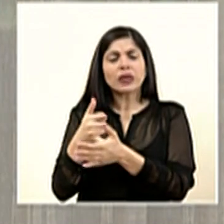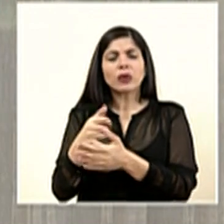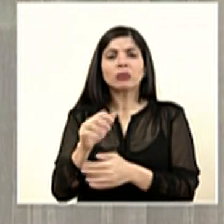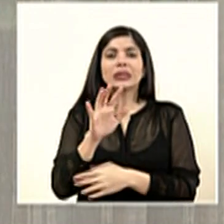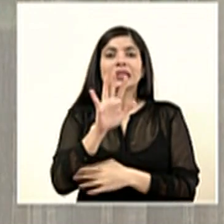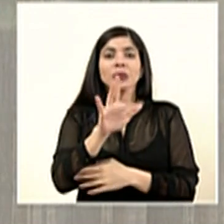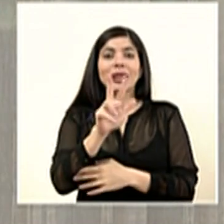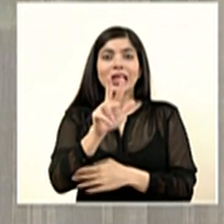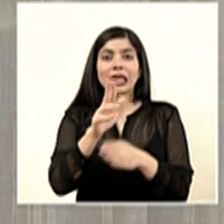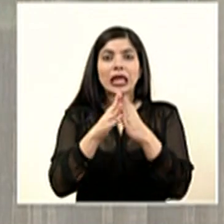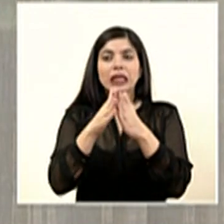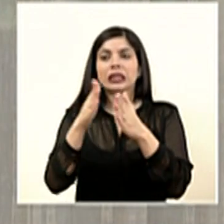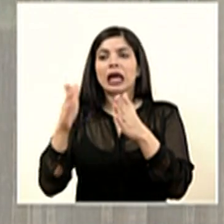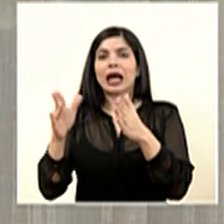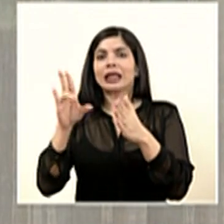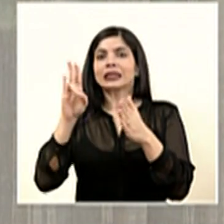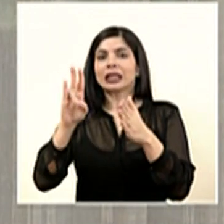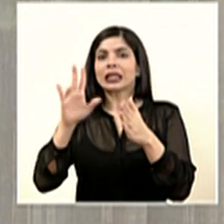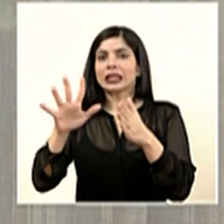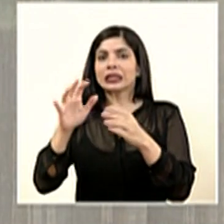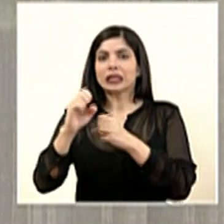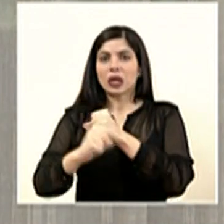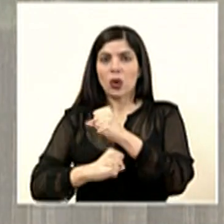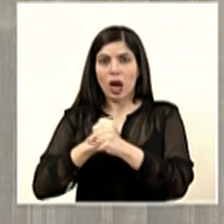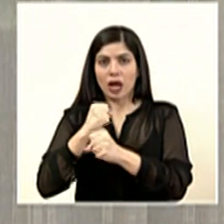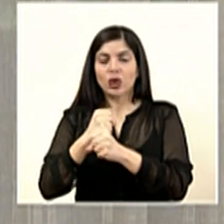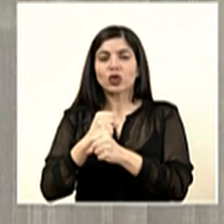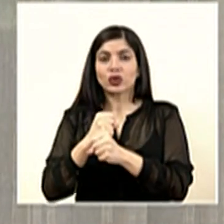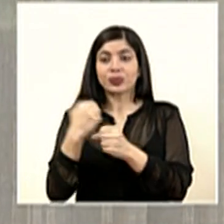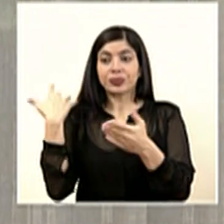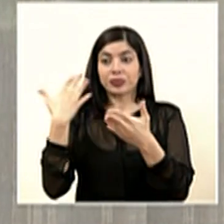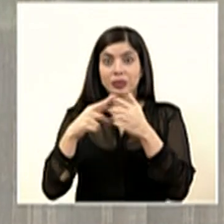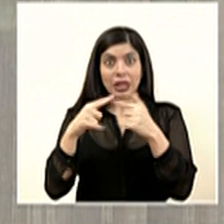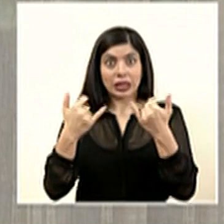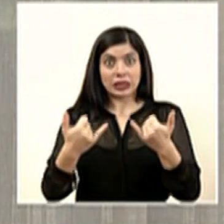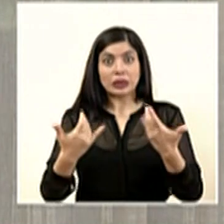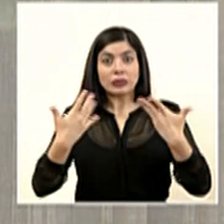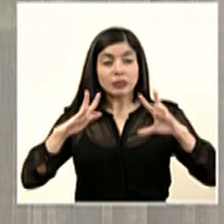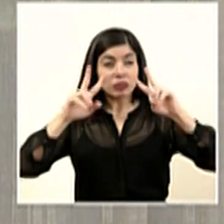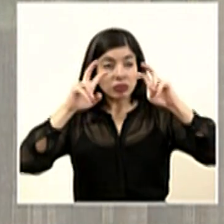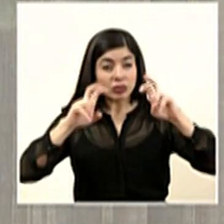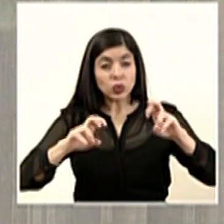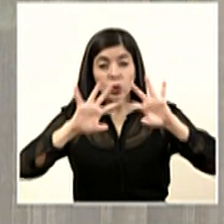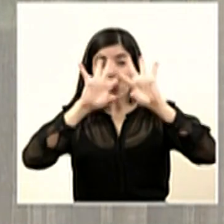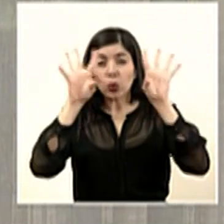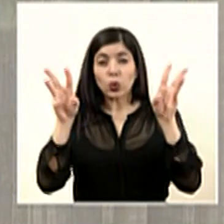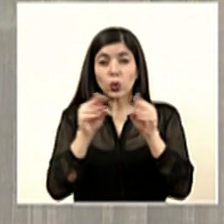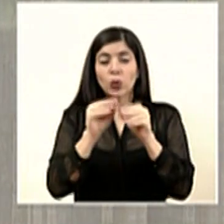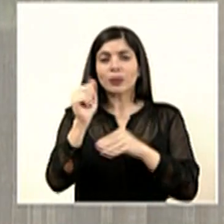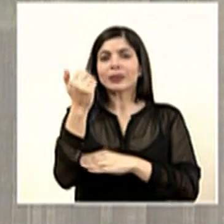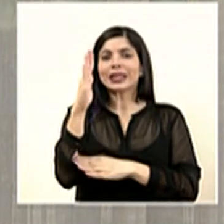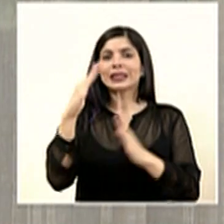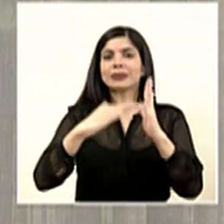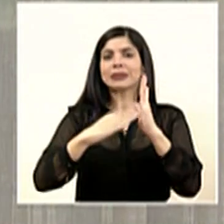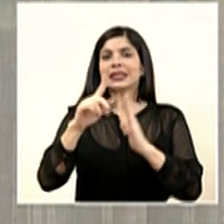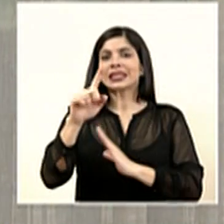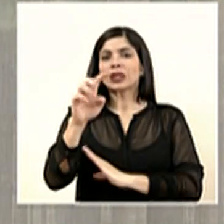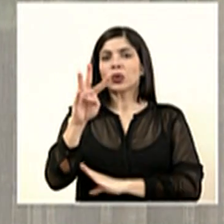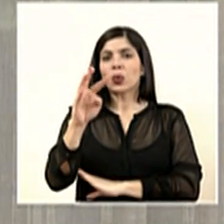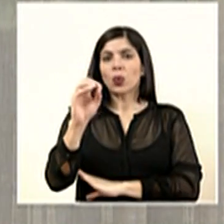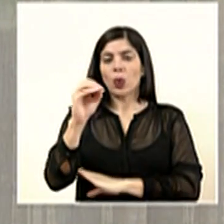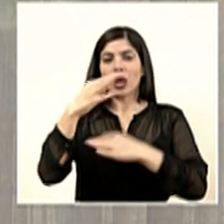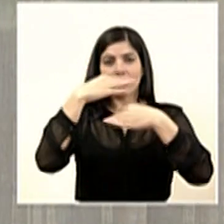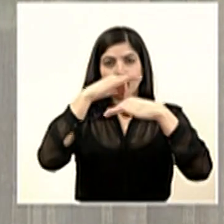desde los 53 hasta los 75 años. Al día de hoy se han procesado un total de